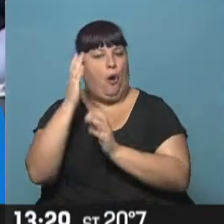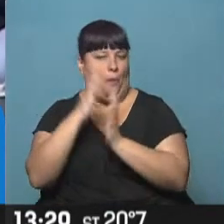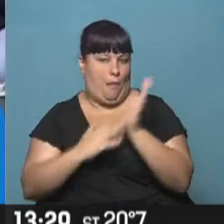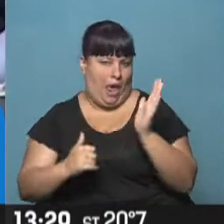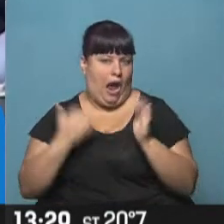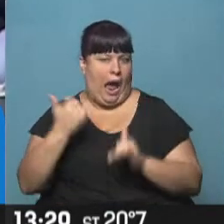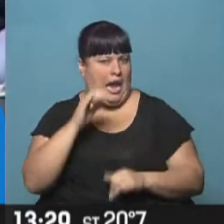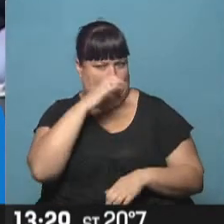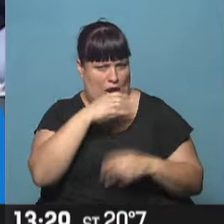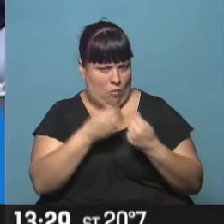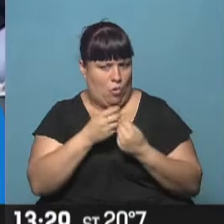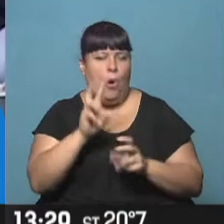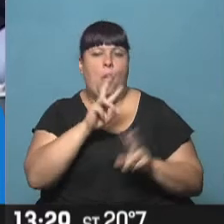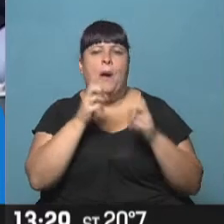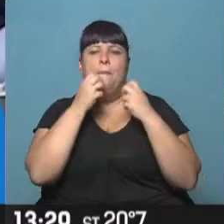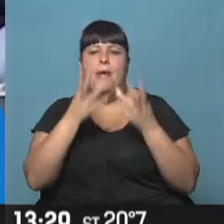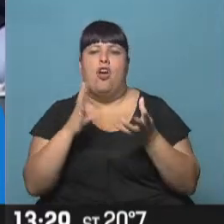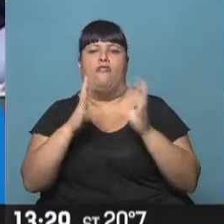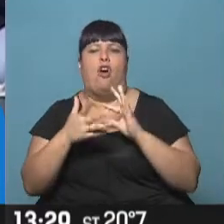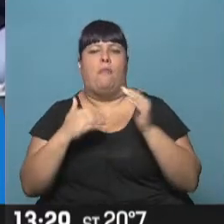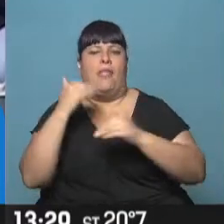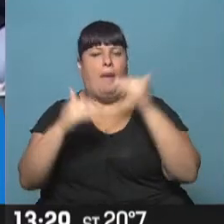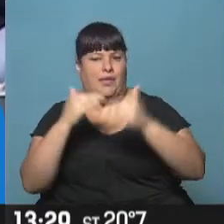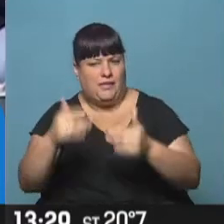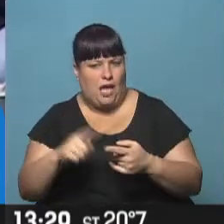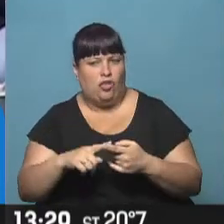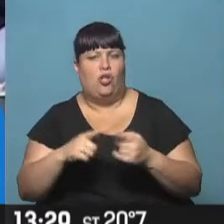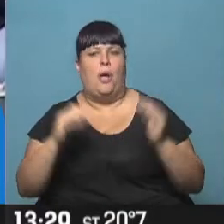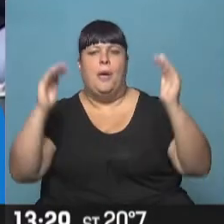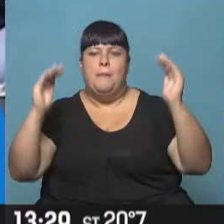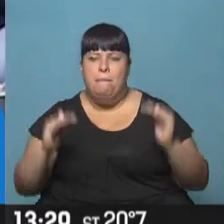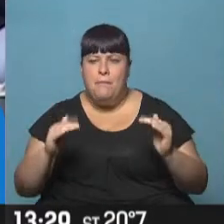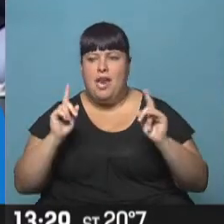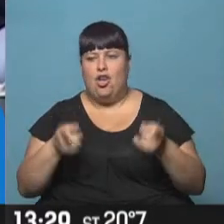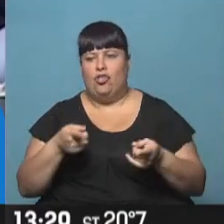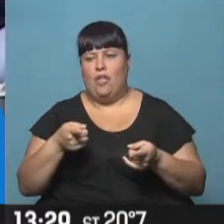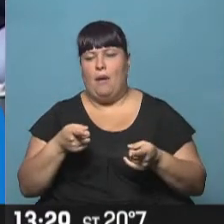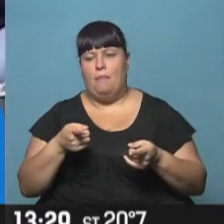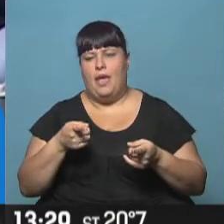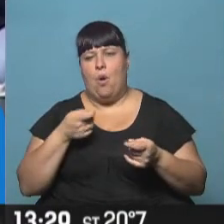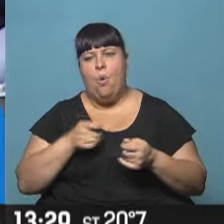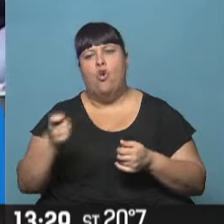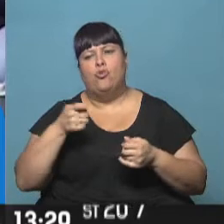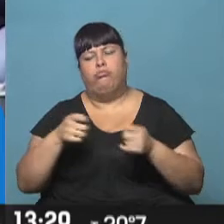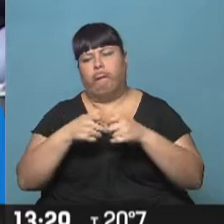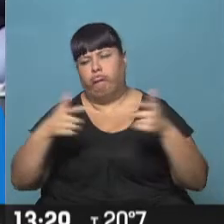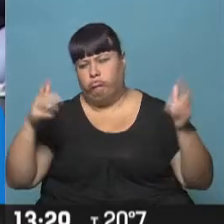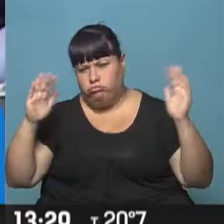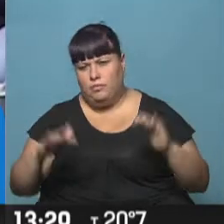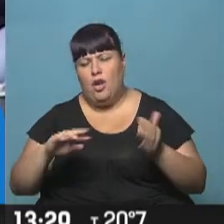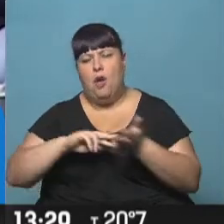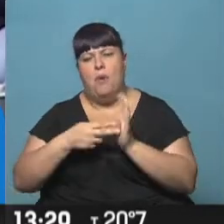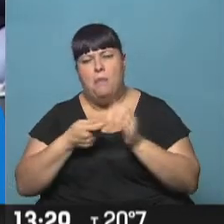en la informalidad, de mejorar las condiciones de capacitación, de reducir también esta litigiosidad,